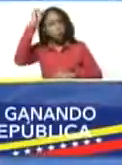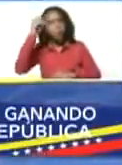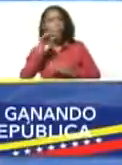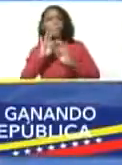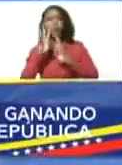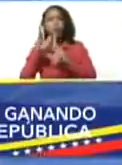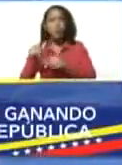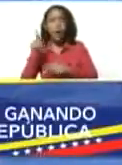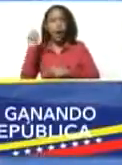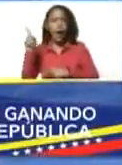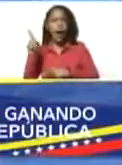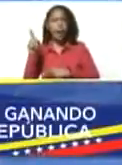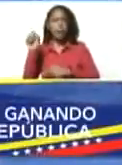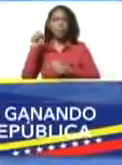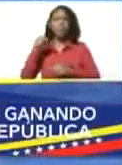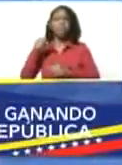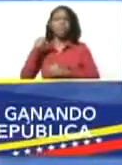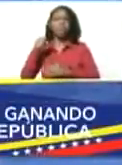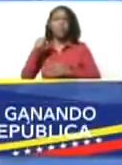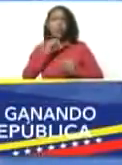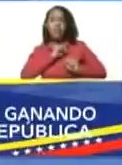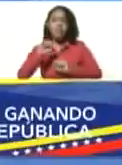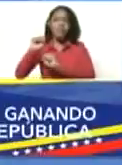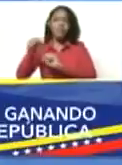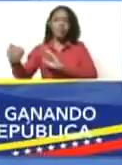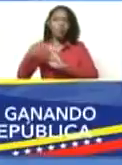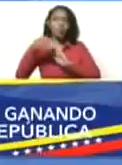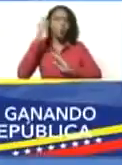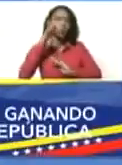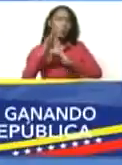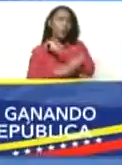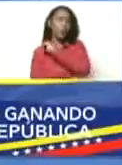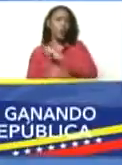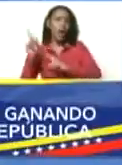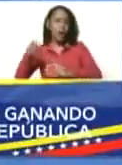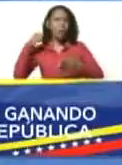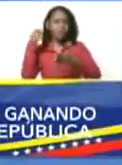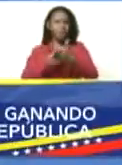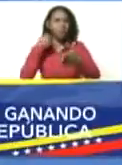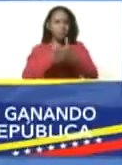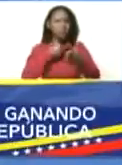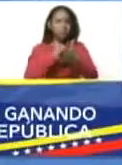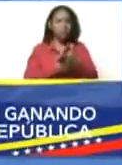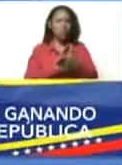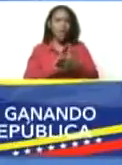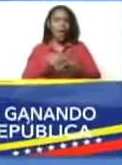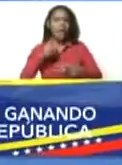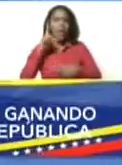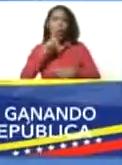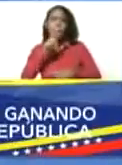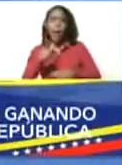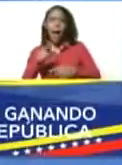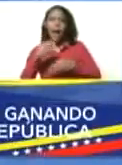combatiente contra la corrupción y los corruptos, combatiente contra la indolencia y lo mal hecho.